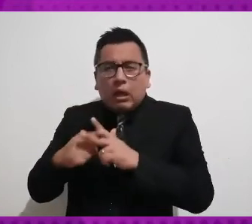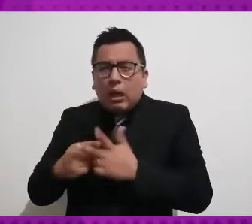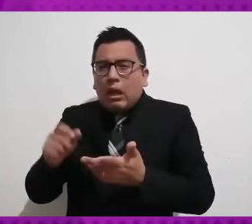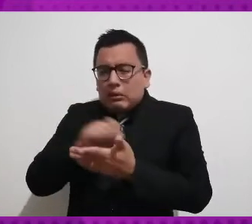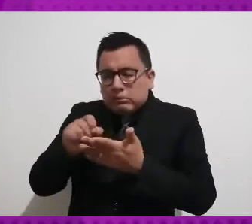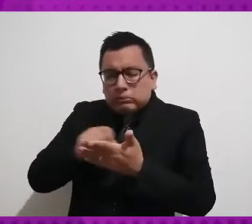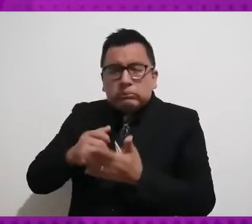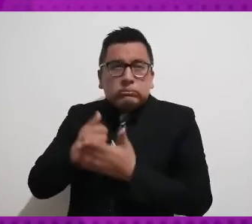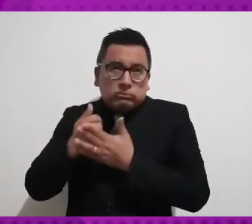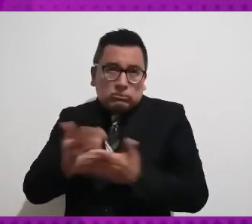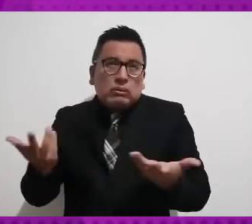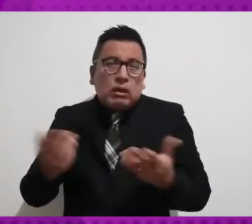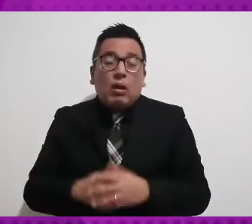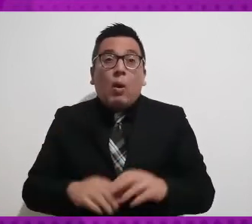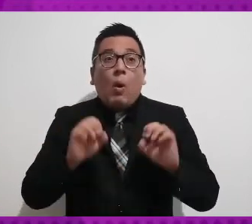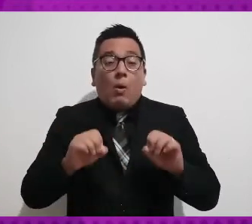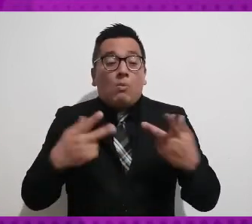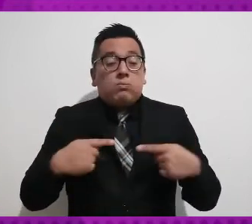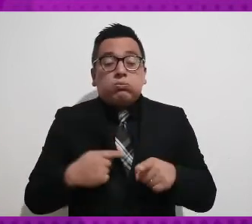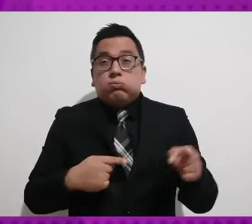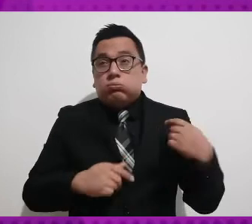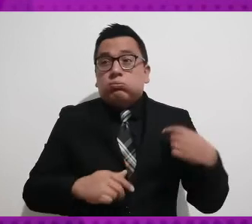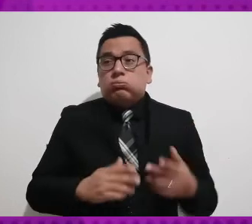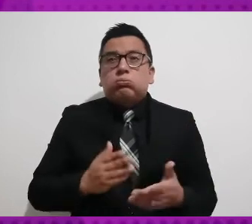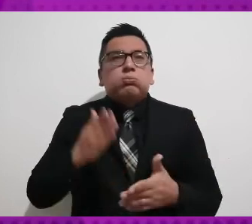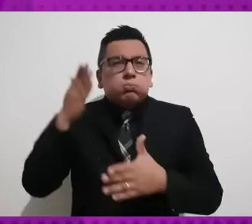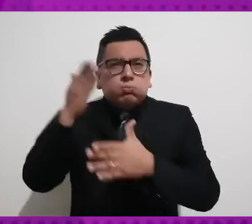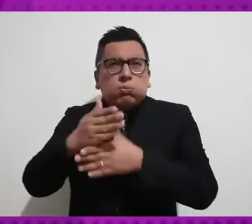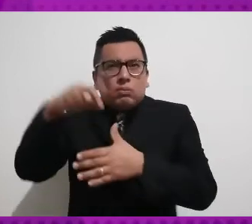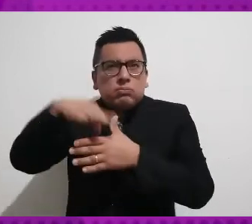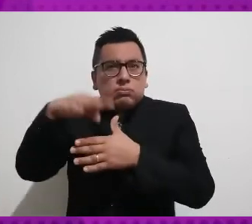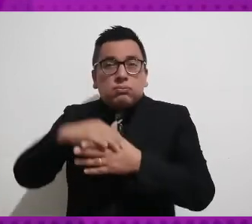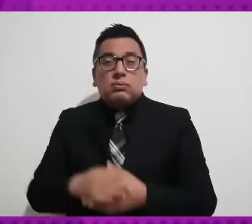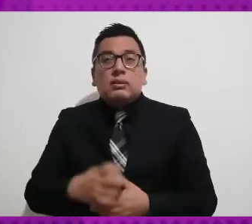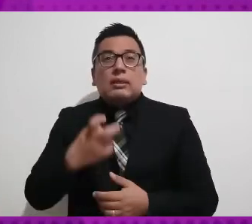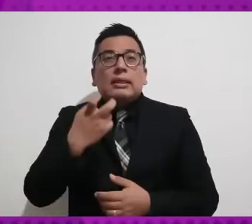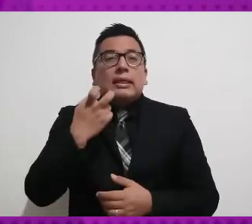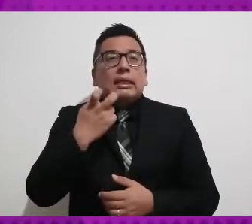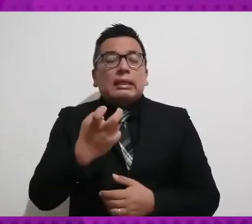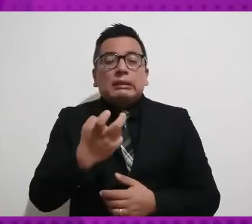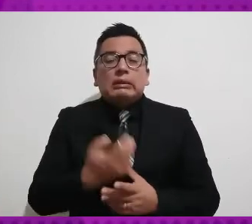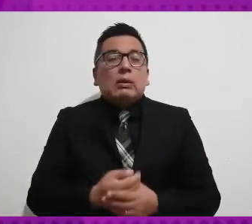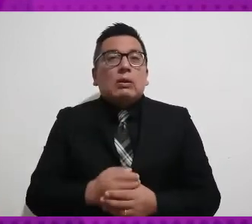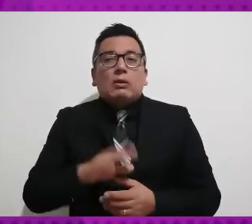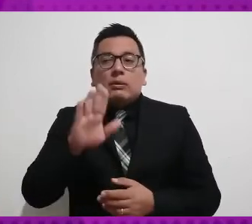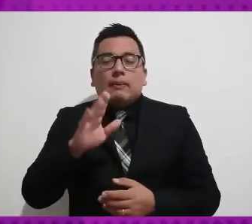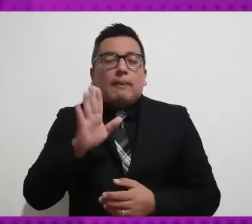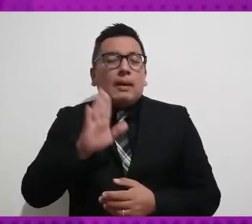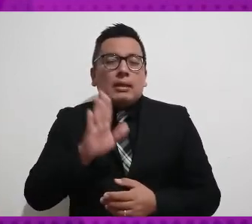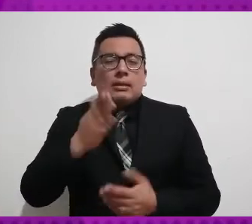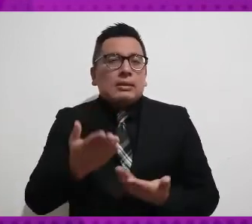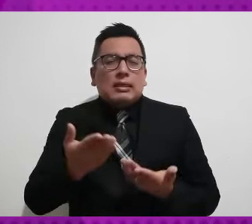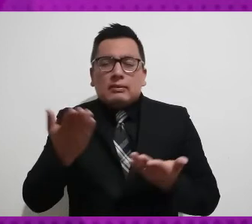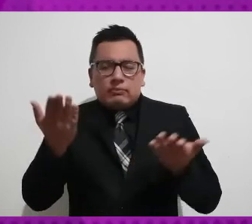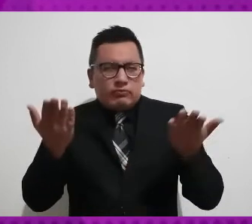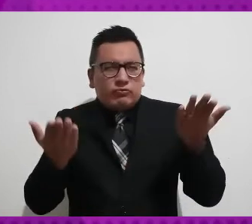y, por supuesto, quienes van a votar, ese peso, me parece, balancea todo o le da equilibrio a